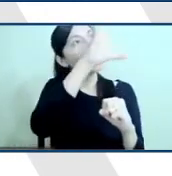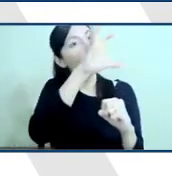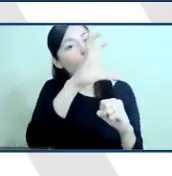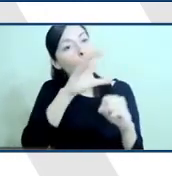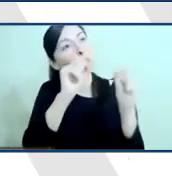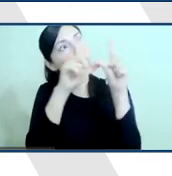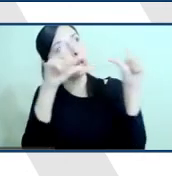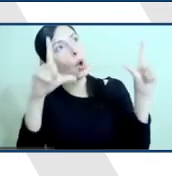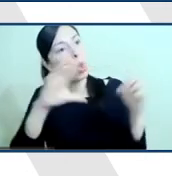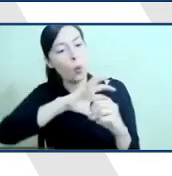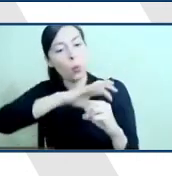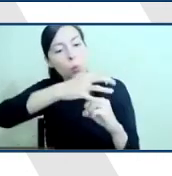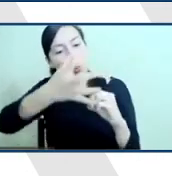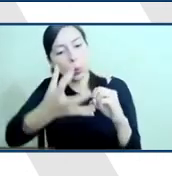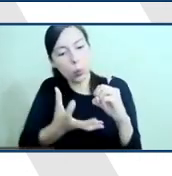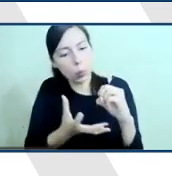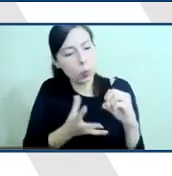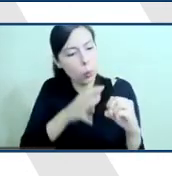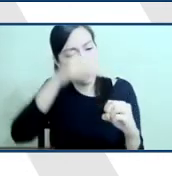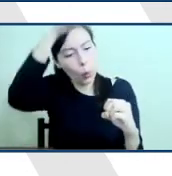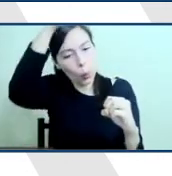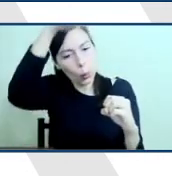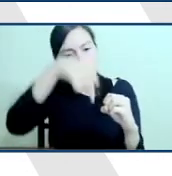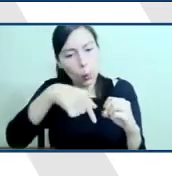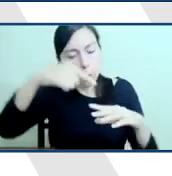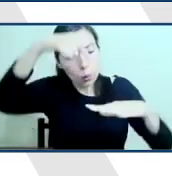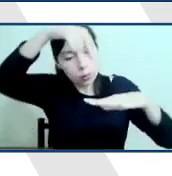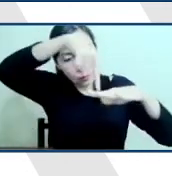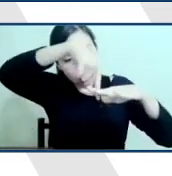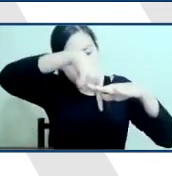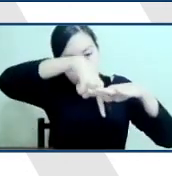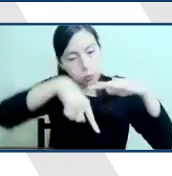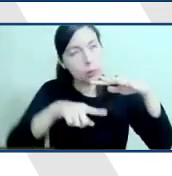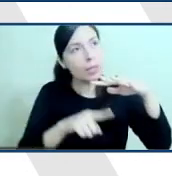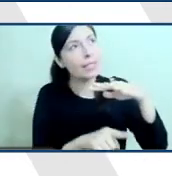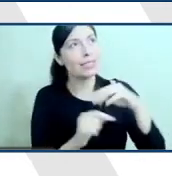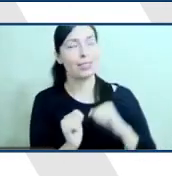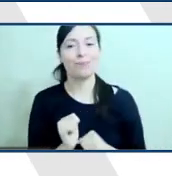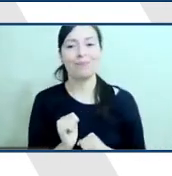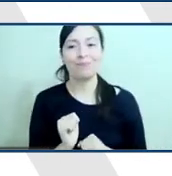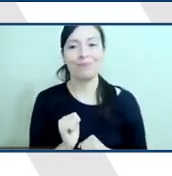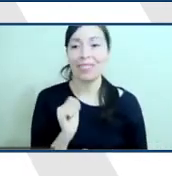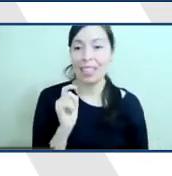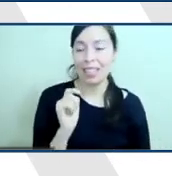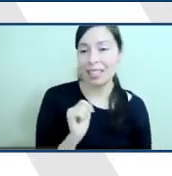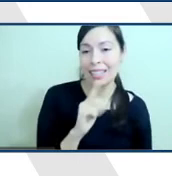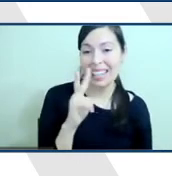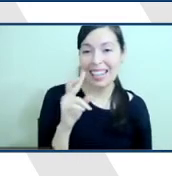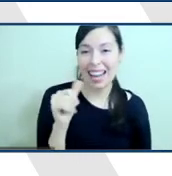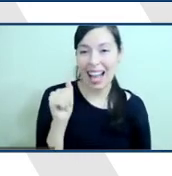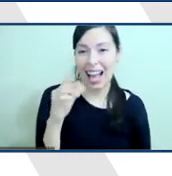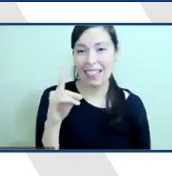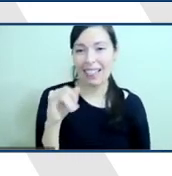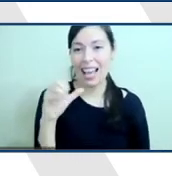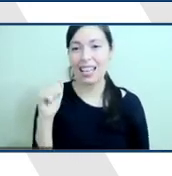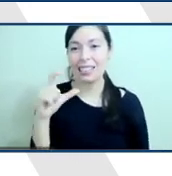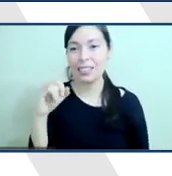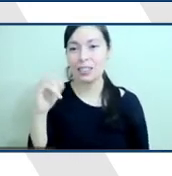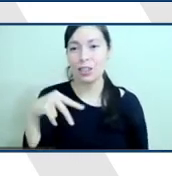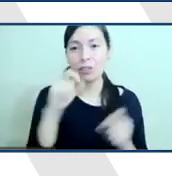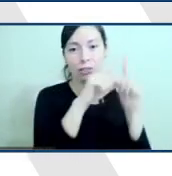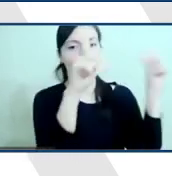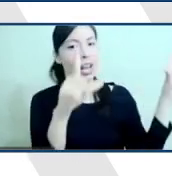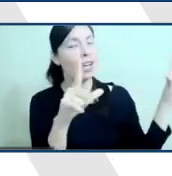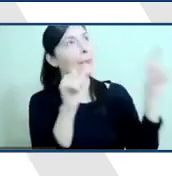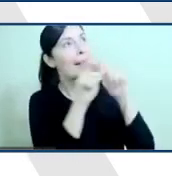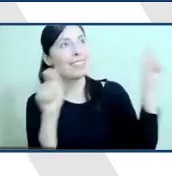atmósfera de la Tierra estaba dejando pasar en lugar de cambios propios de la radiación solar. Era un cambio que estaban detectando